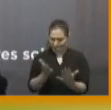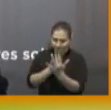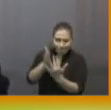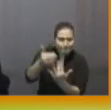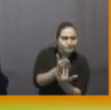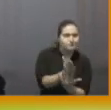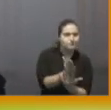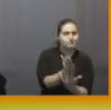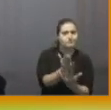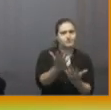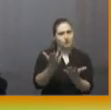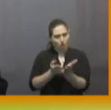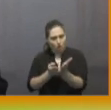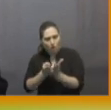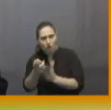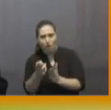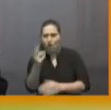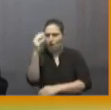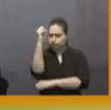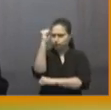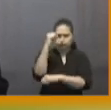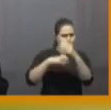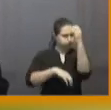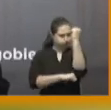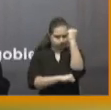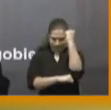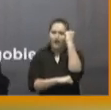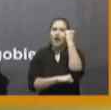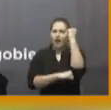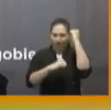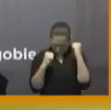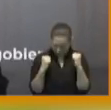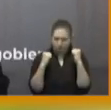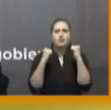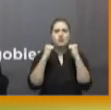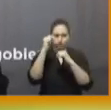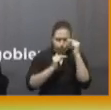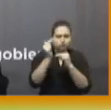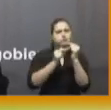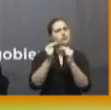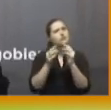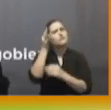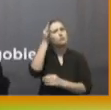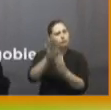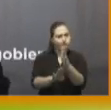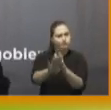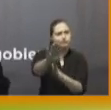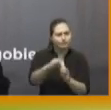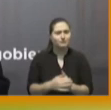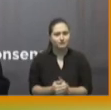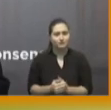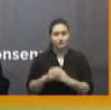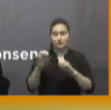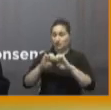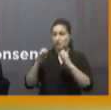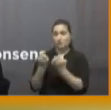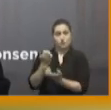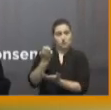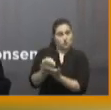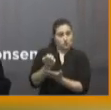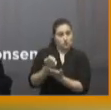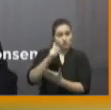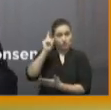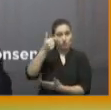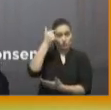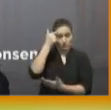dónde va a sacar el gobierno la dgi para poder eh conseguir los recursos que